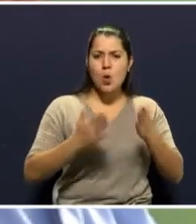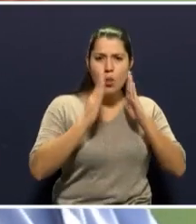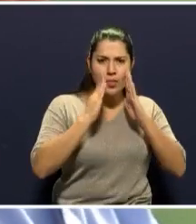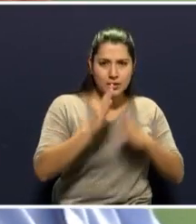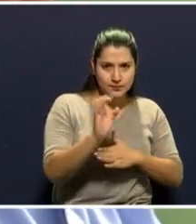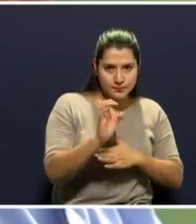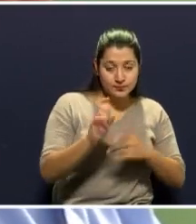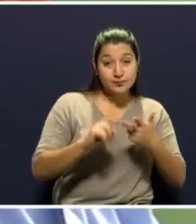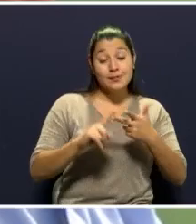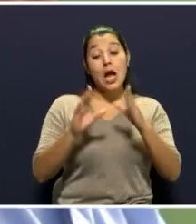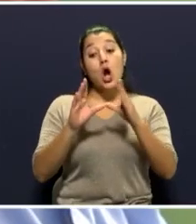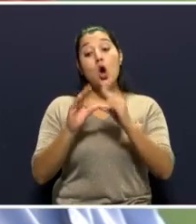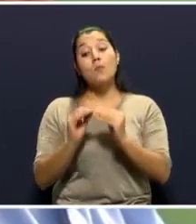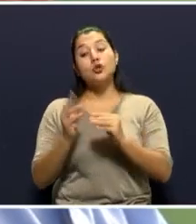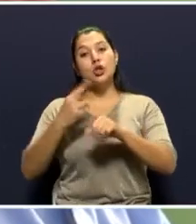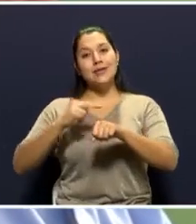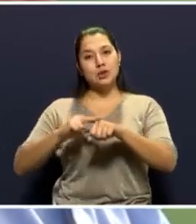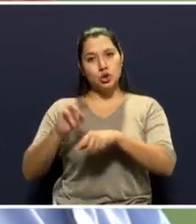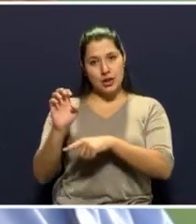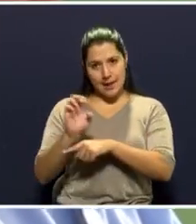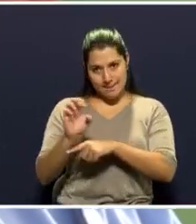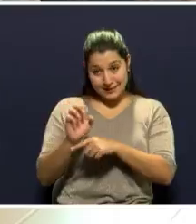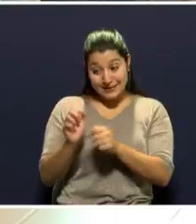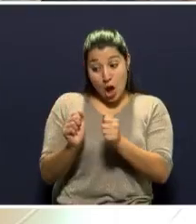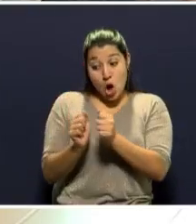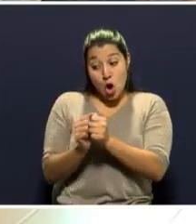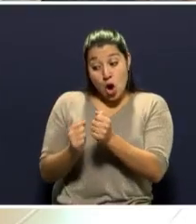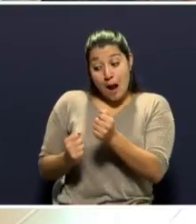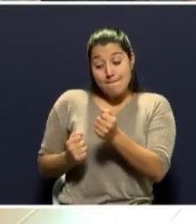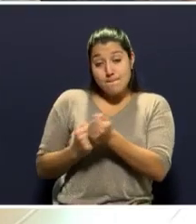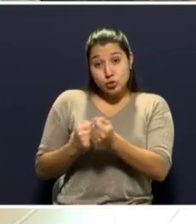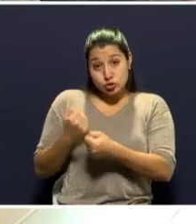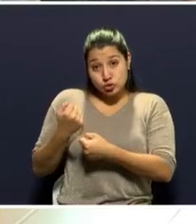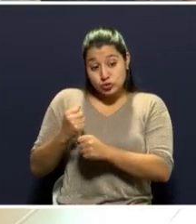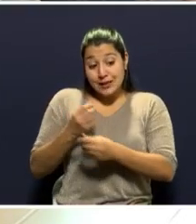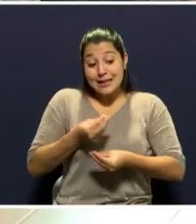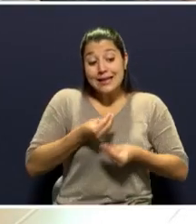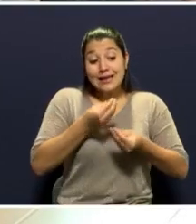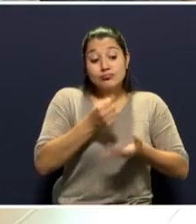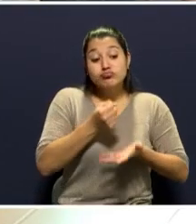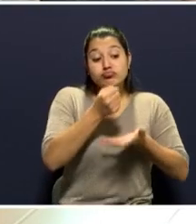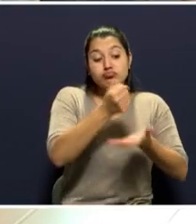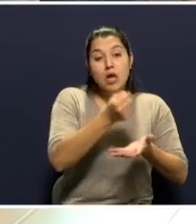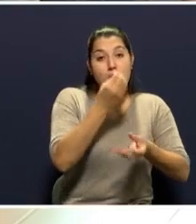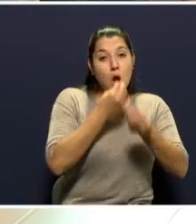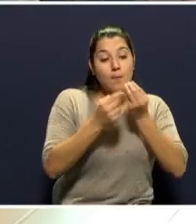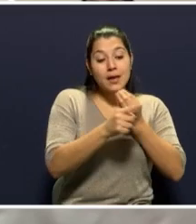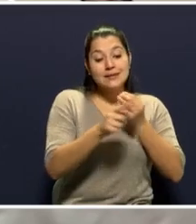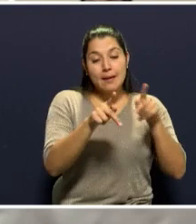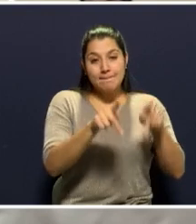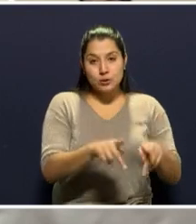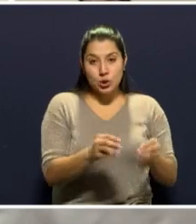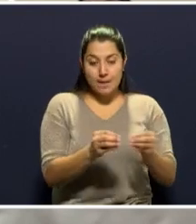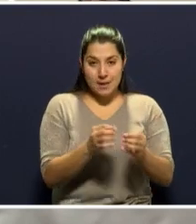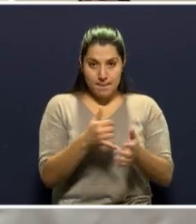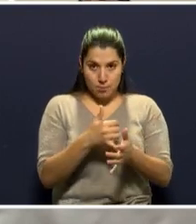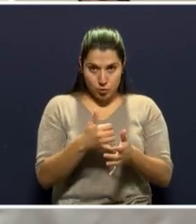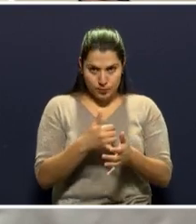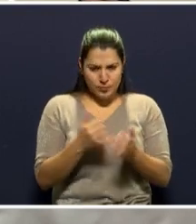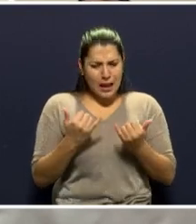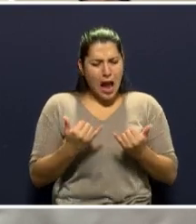con apoyo de las municipalidades, llevaría alimento a las personas más vulnerables. Hay un